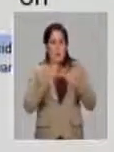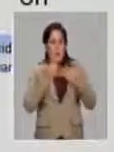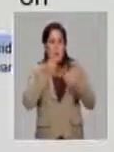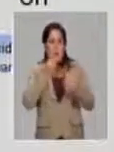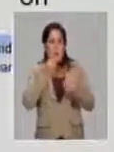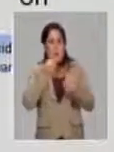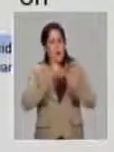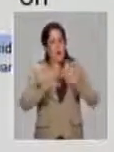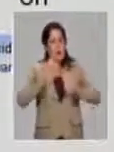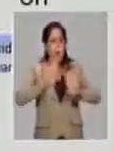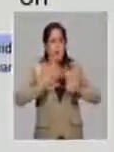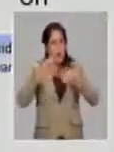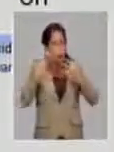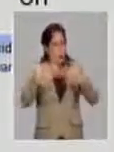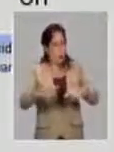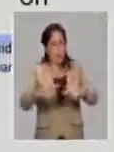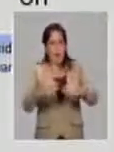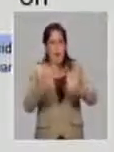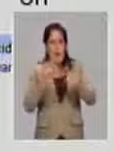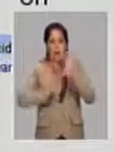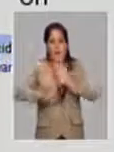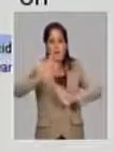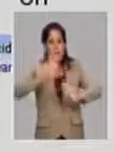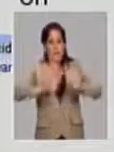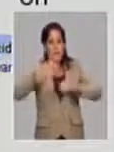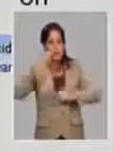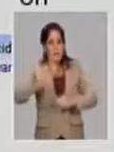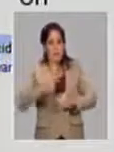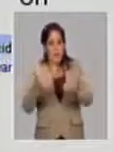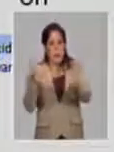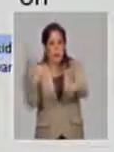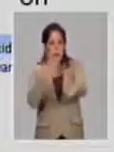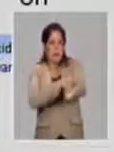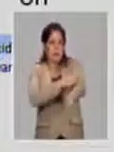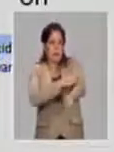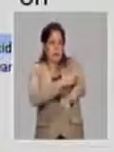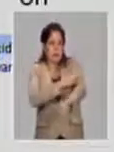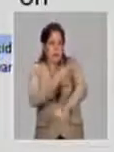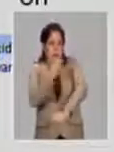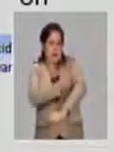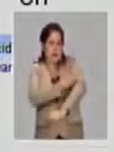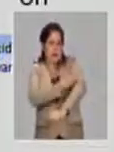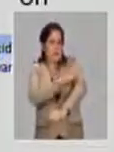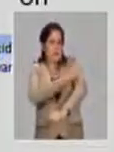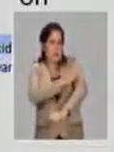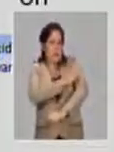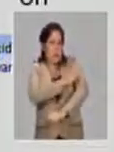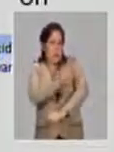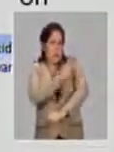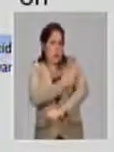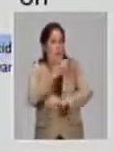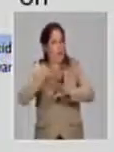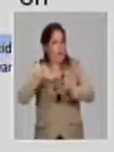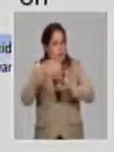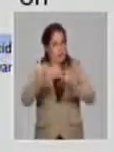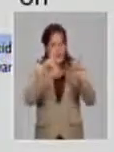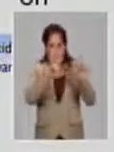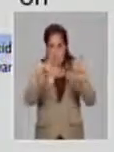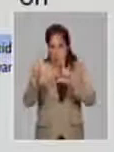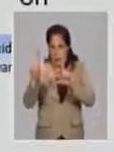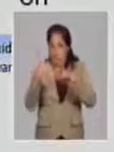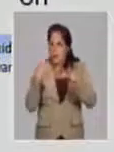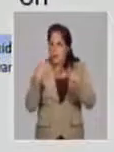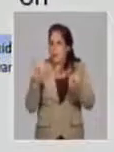un ayudante habitual para las inmunizaciones por vía intramuscular, que es la vía que utilizamos. En la siguiente